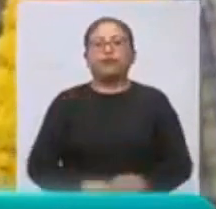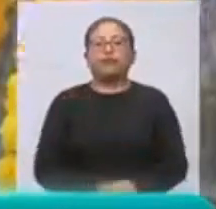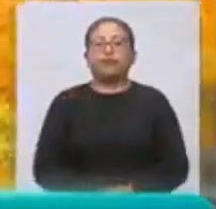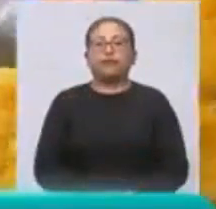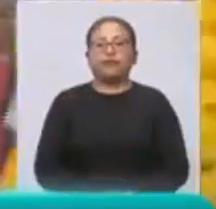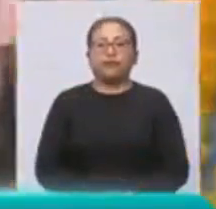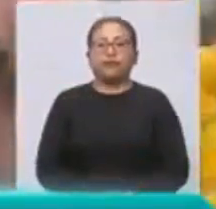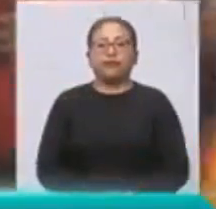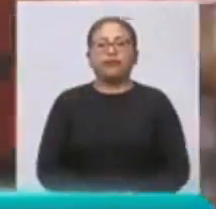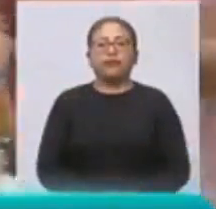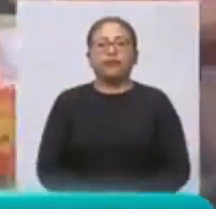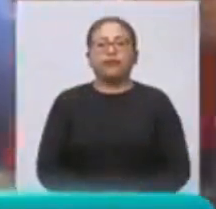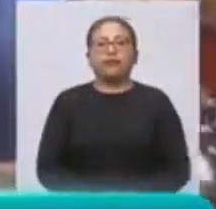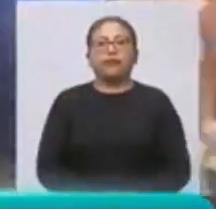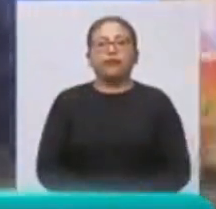Señor